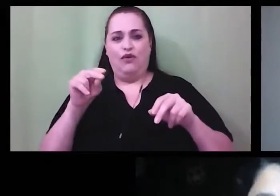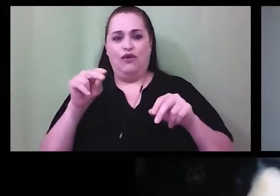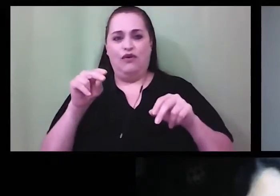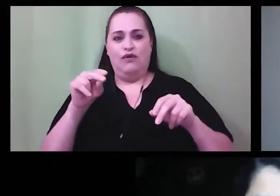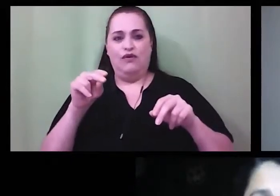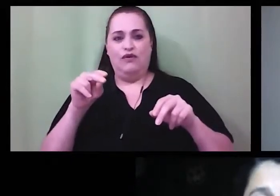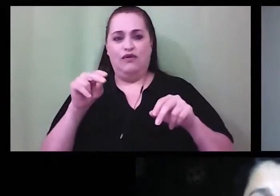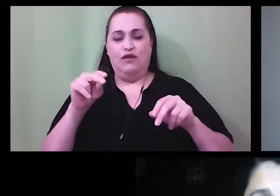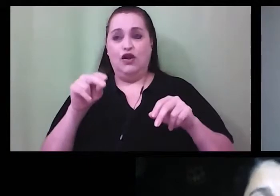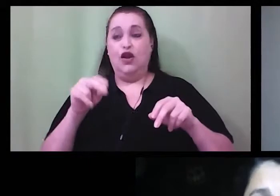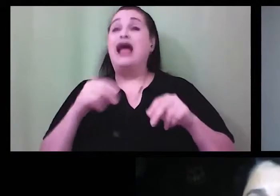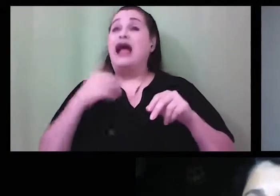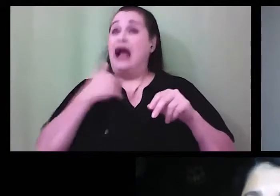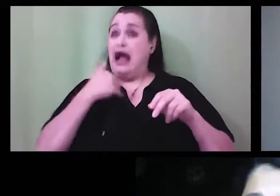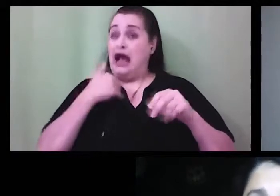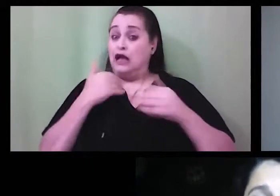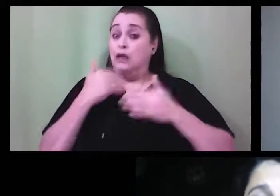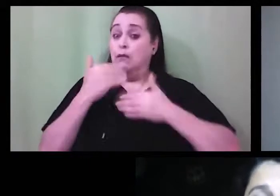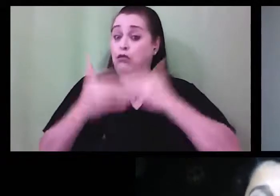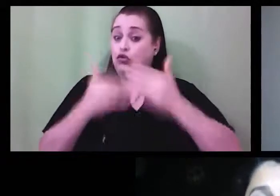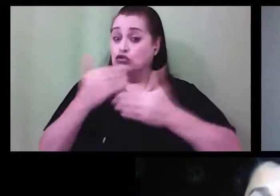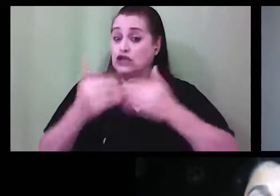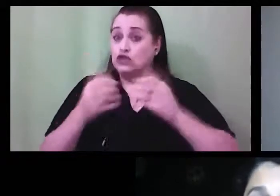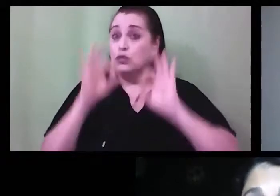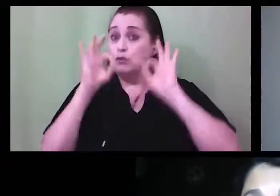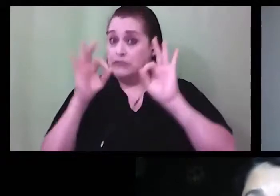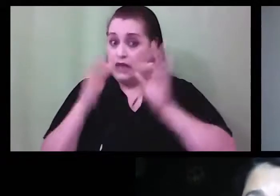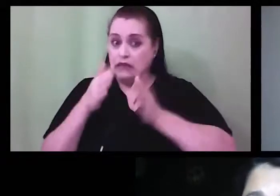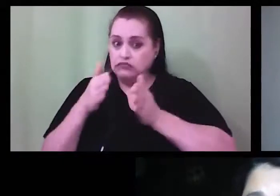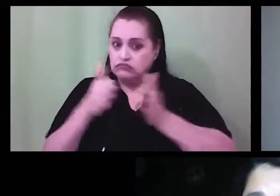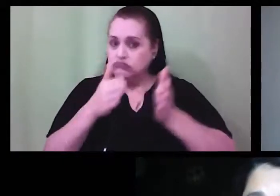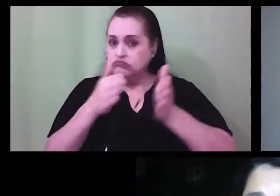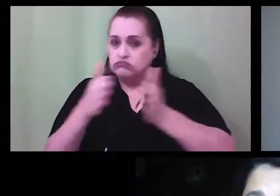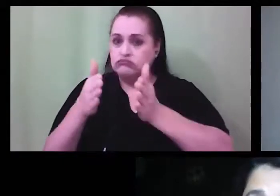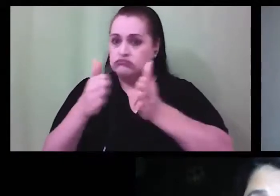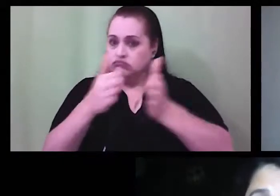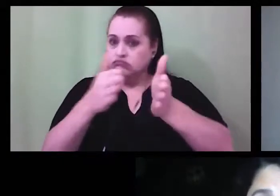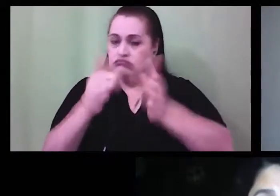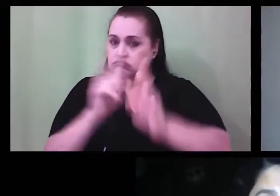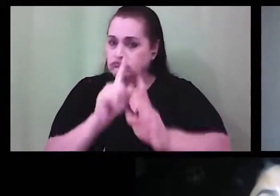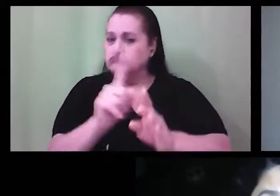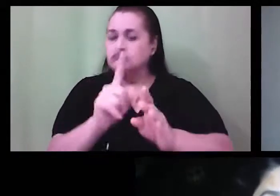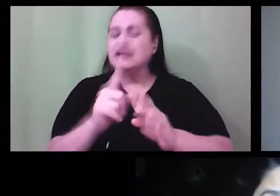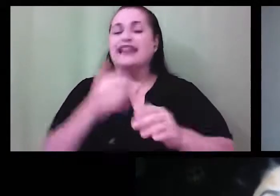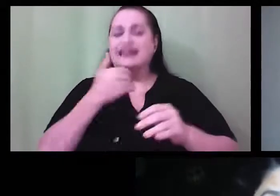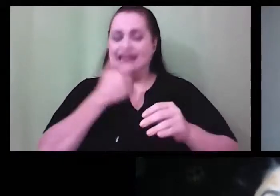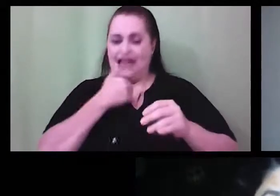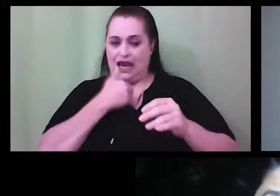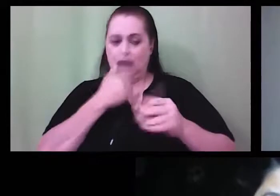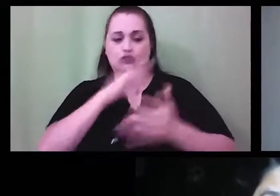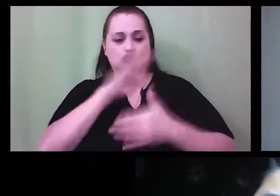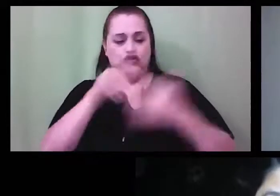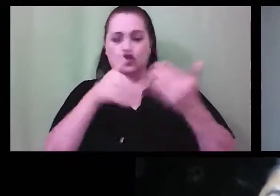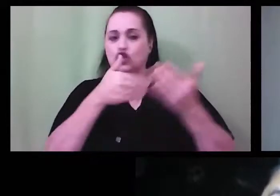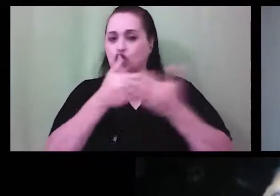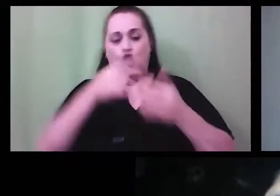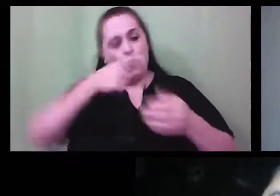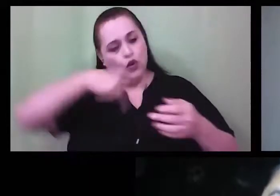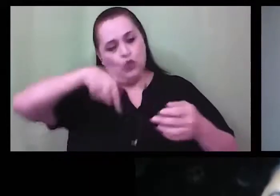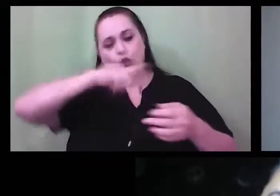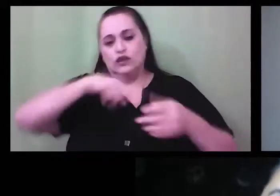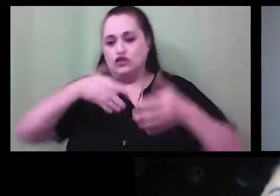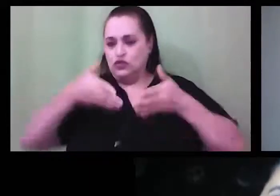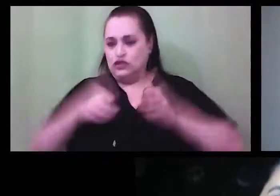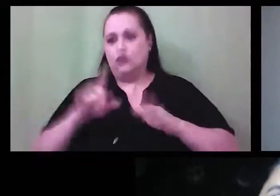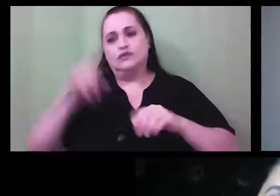va un proceso bien encaminado, podemos tener lo que nuestros hijos